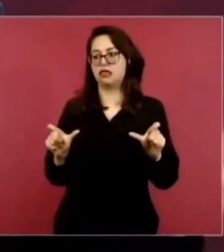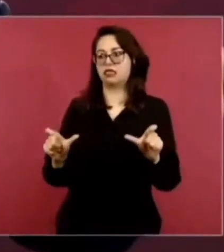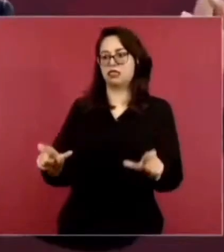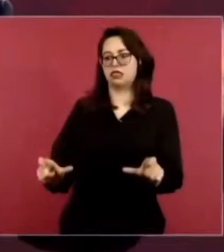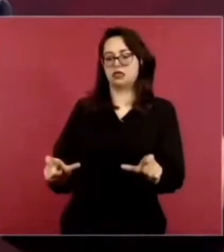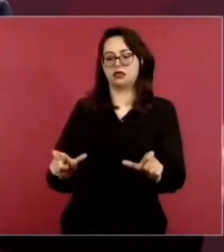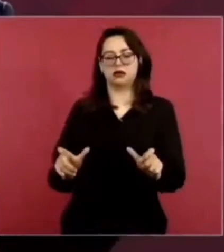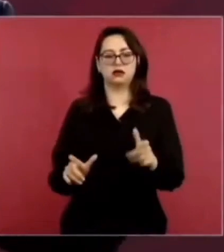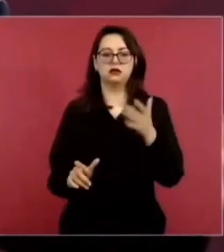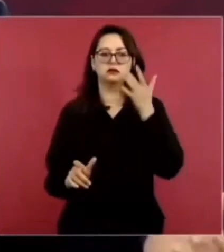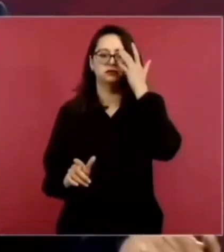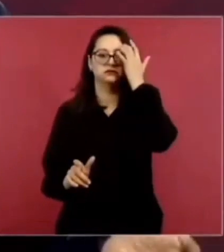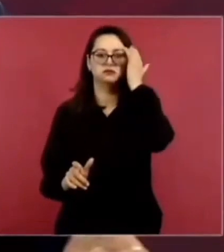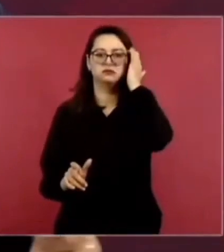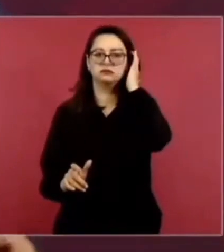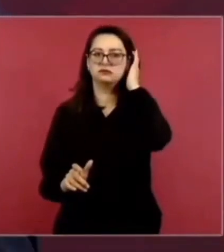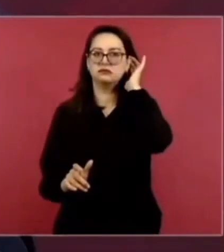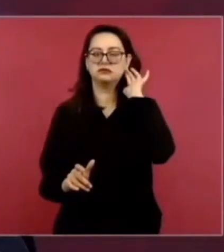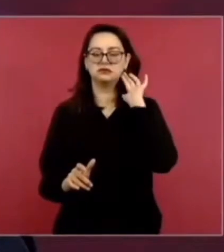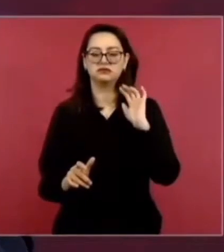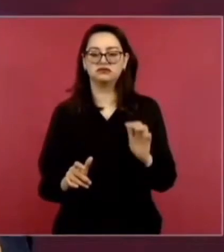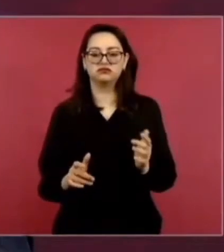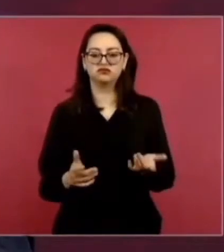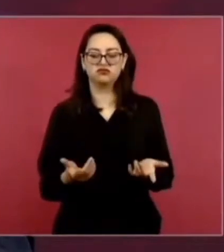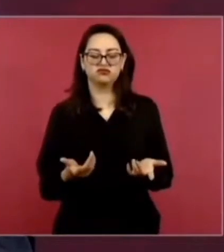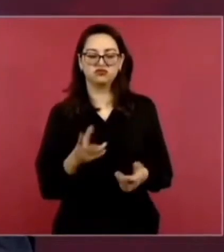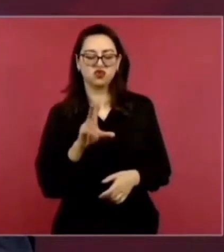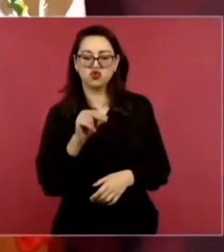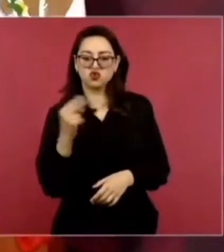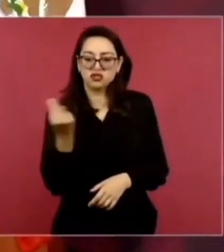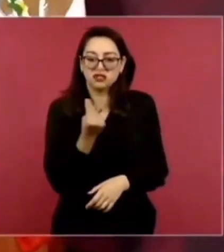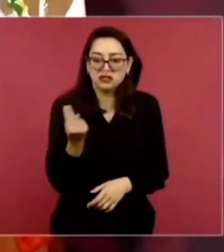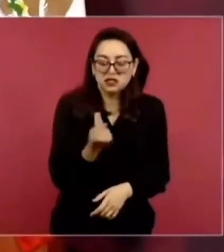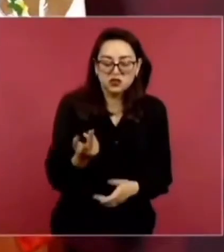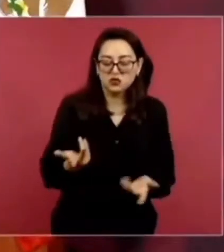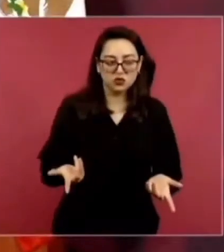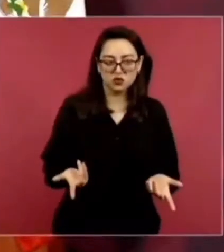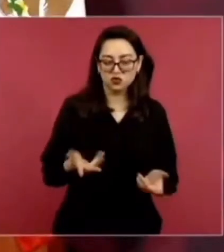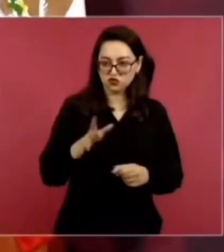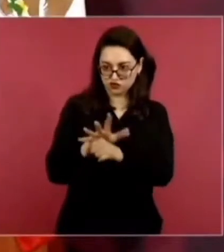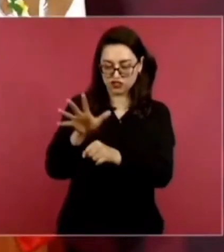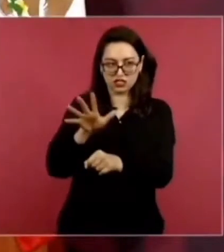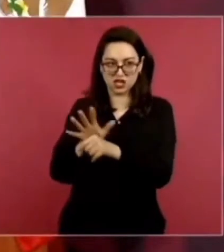porque era como un poder paralelo,